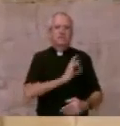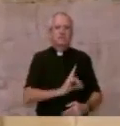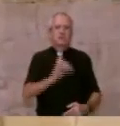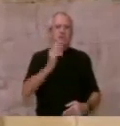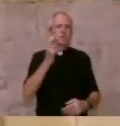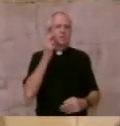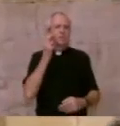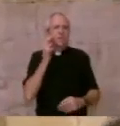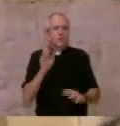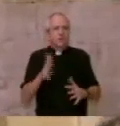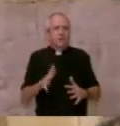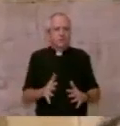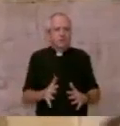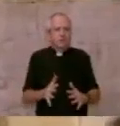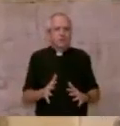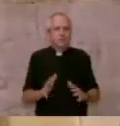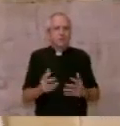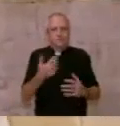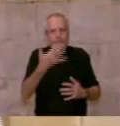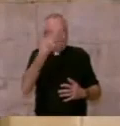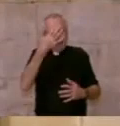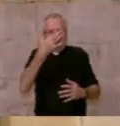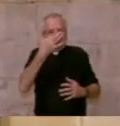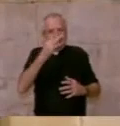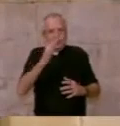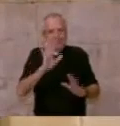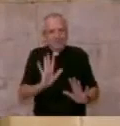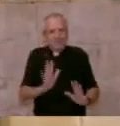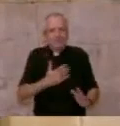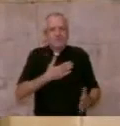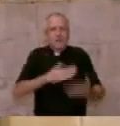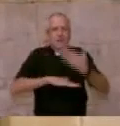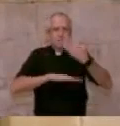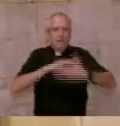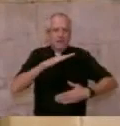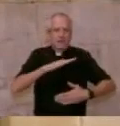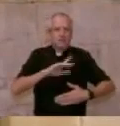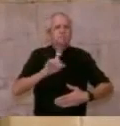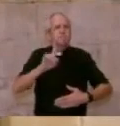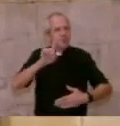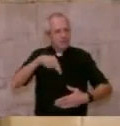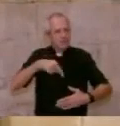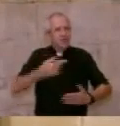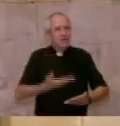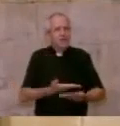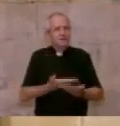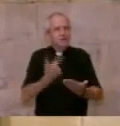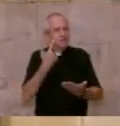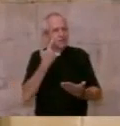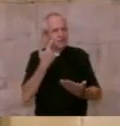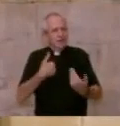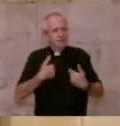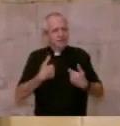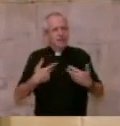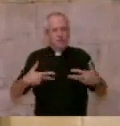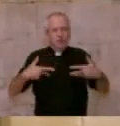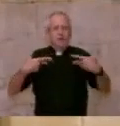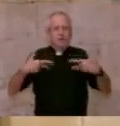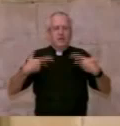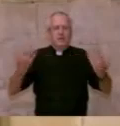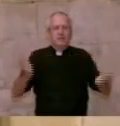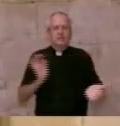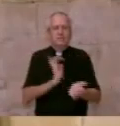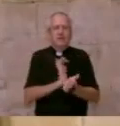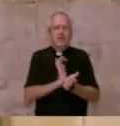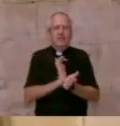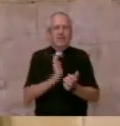con temor y temblor. Muy consciente de mis limitaciones y al mismo tiempo con alegría y